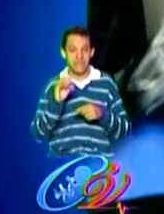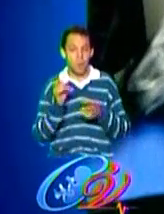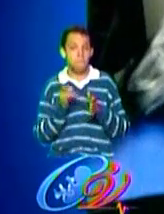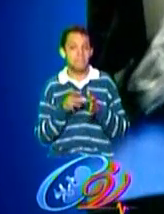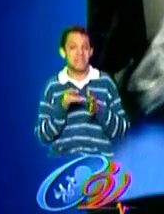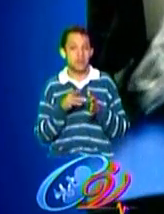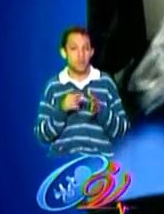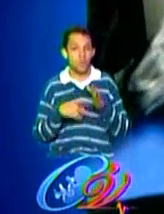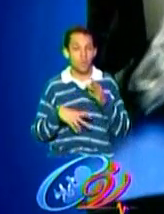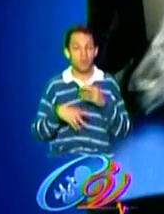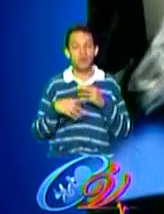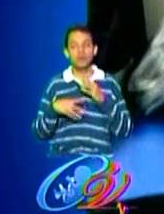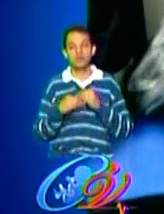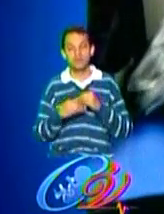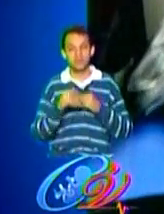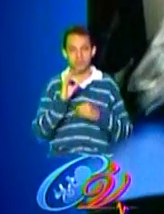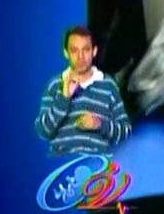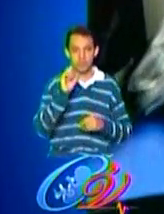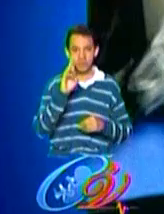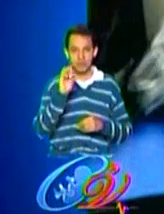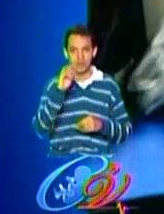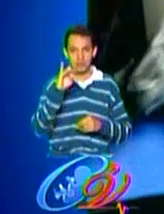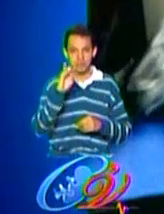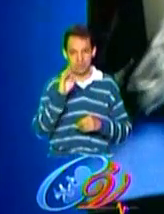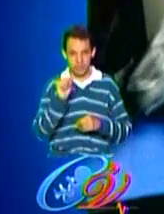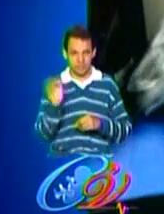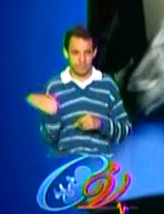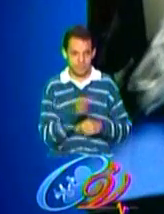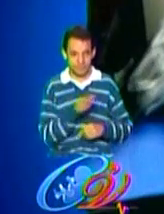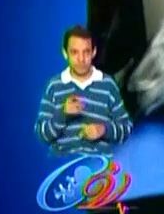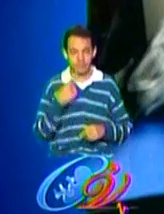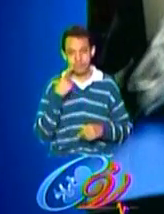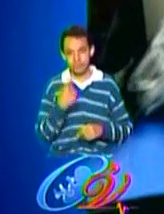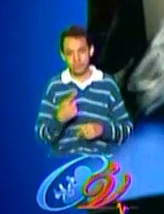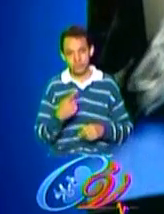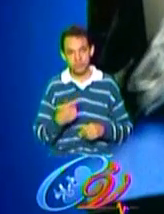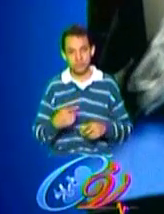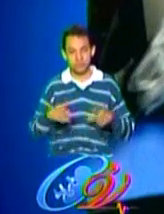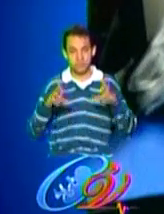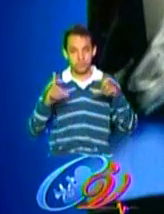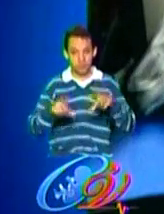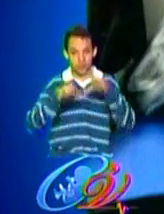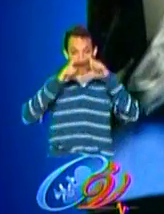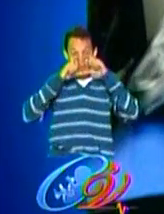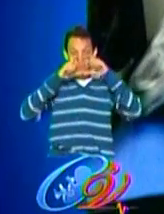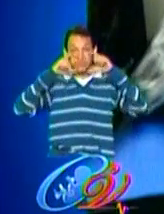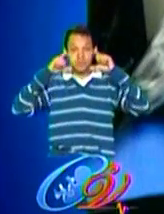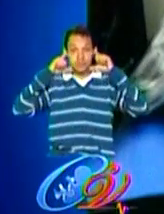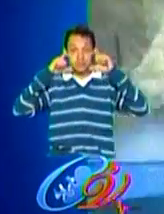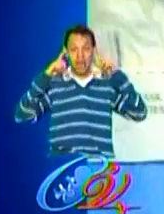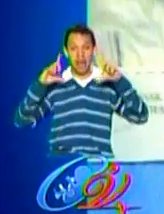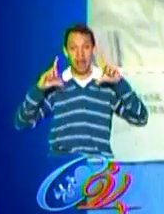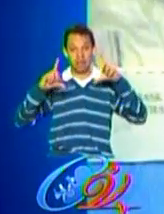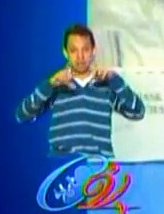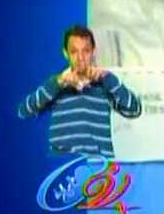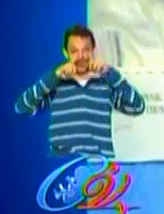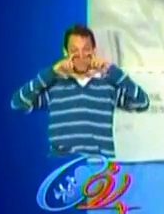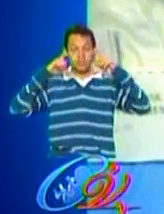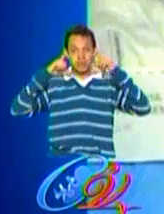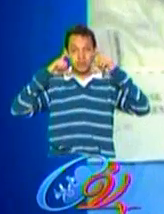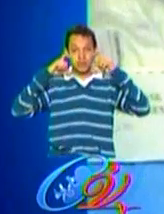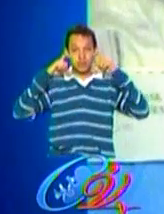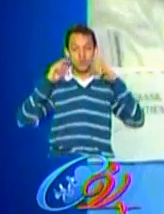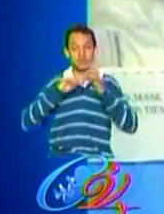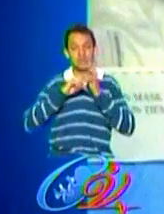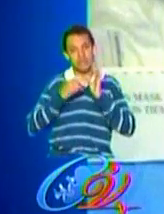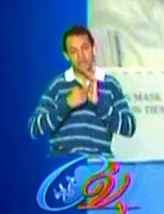pues, de cerámica. Este es como decir un tapabocas que nosotros utilizamos con carbón, ¿cierto?